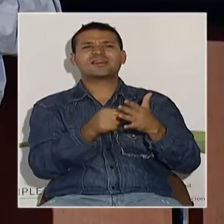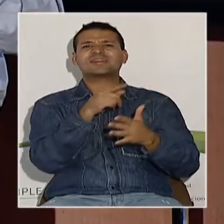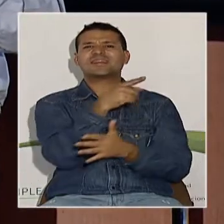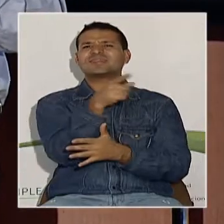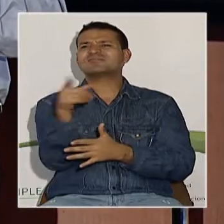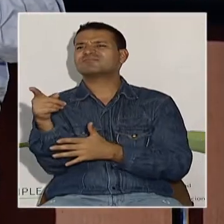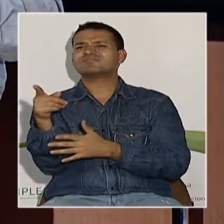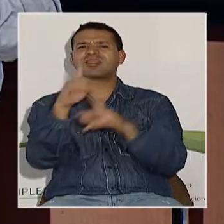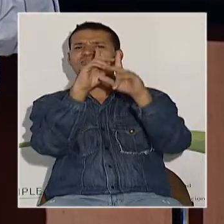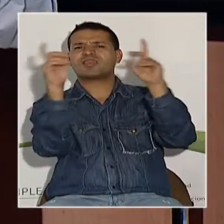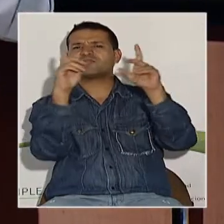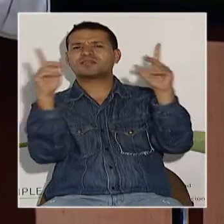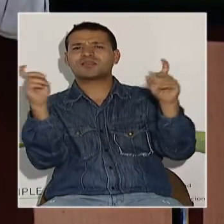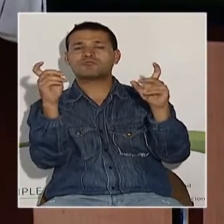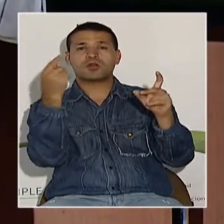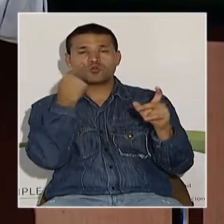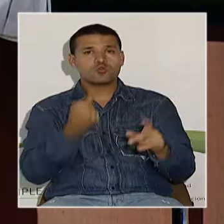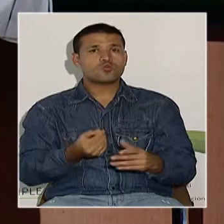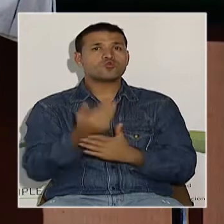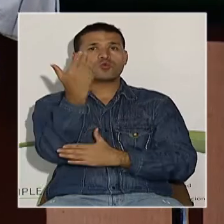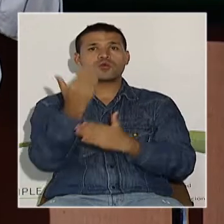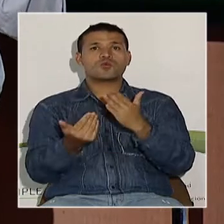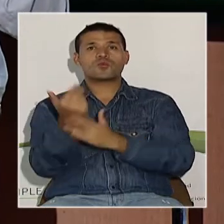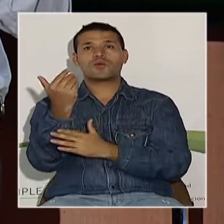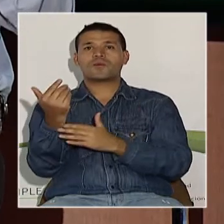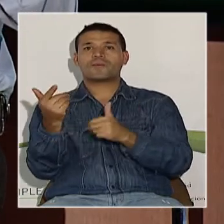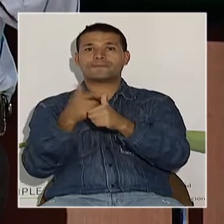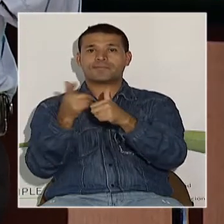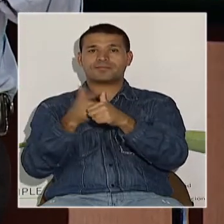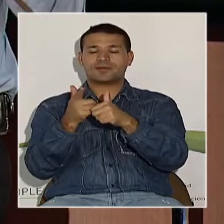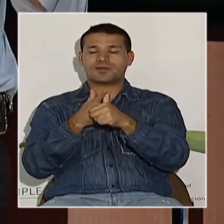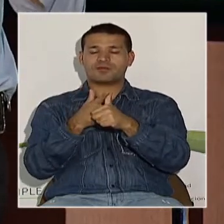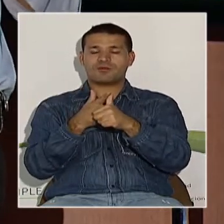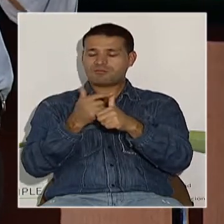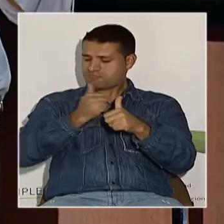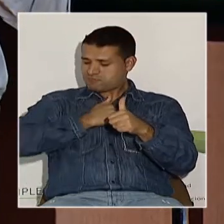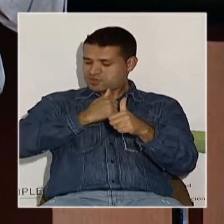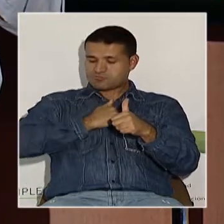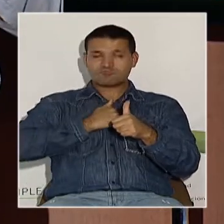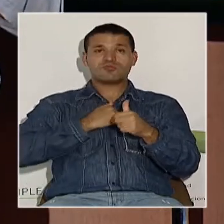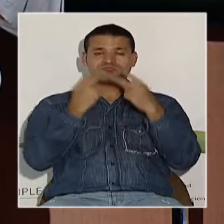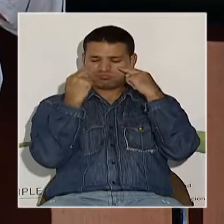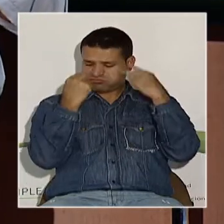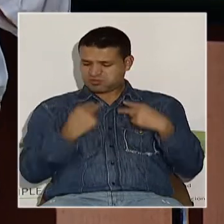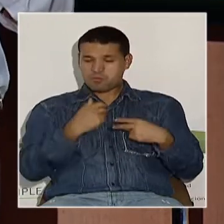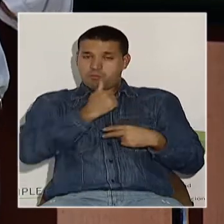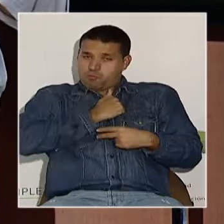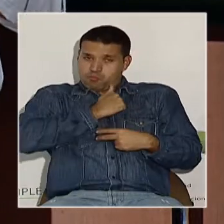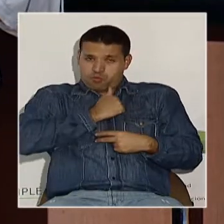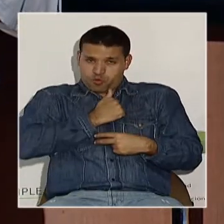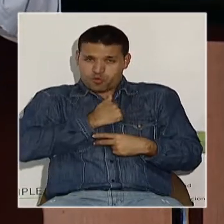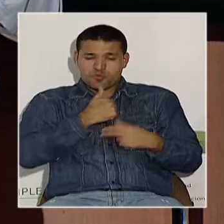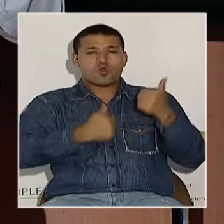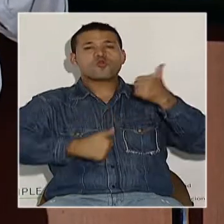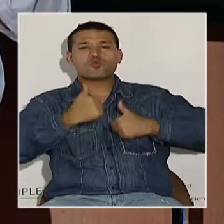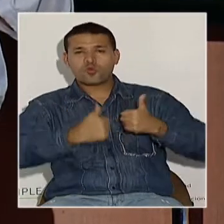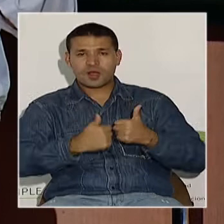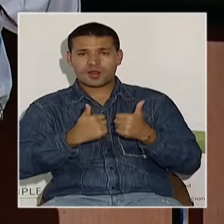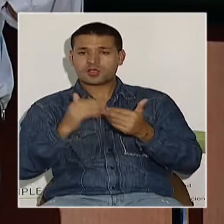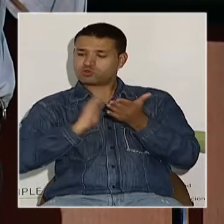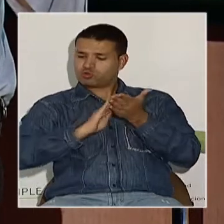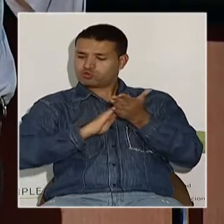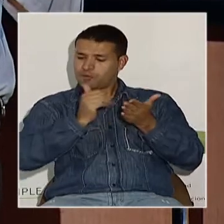cáncer, sino también de qué es lo primero que hay en cáncer en mí. ¿Cuál es mi cáncer? ¿Cuál es mi